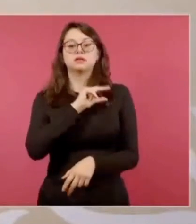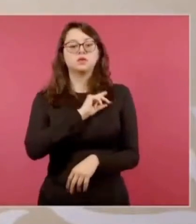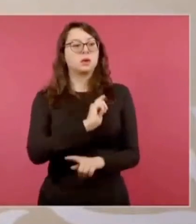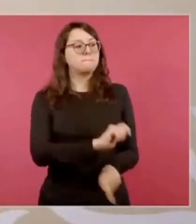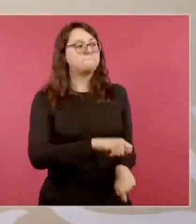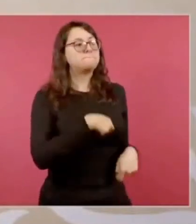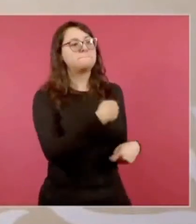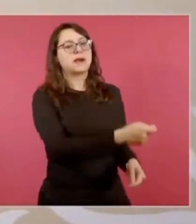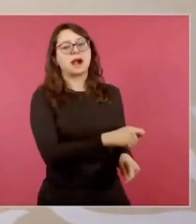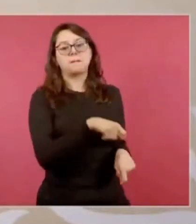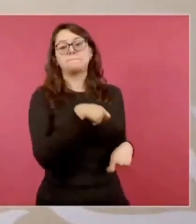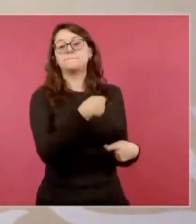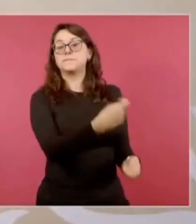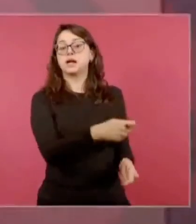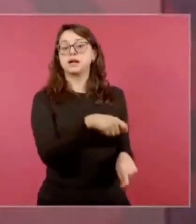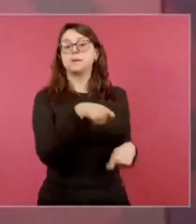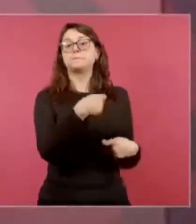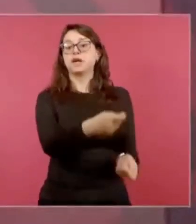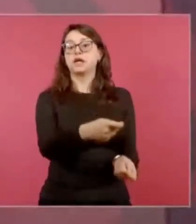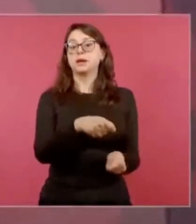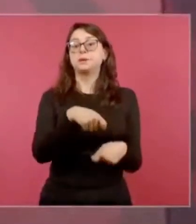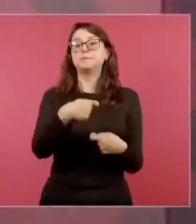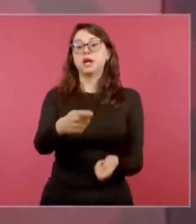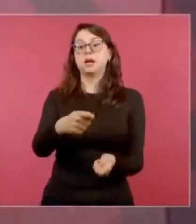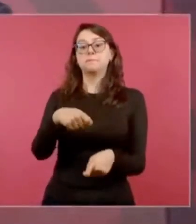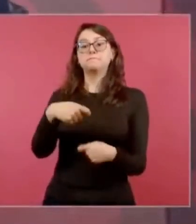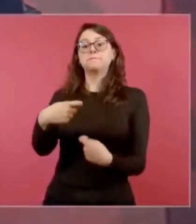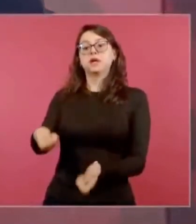particulares, de repente